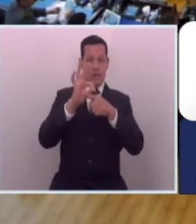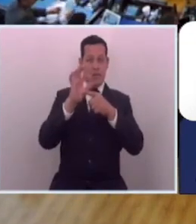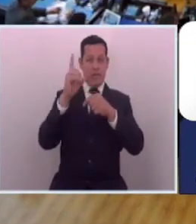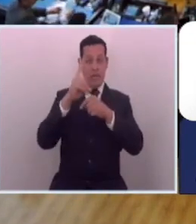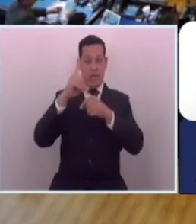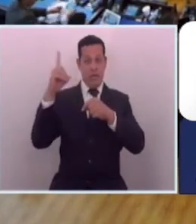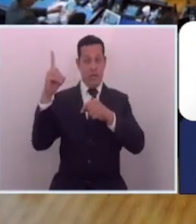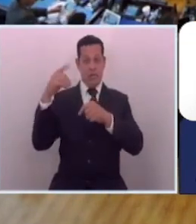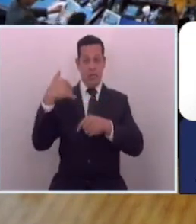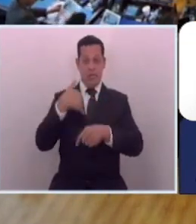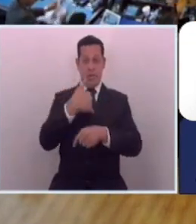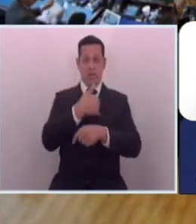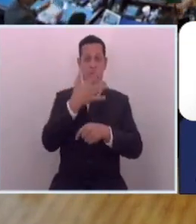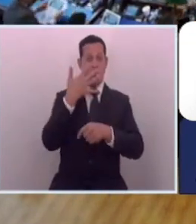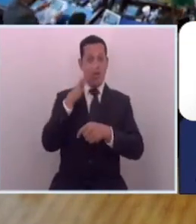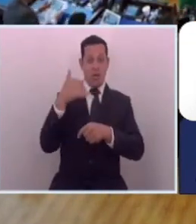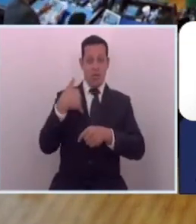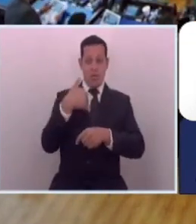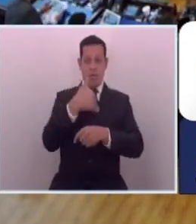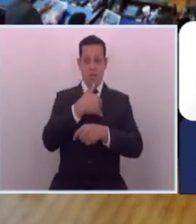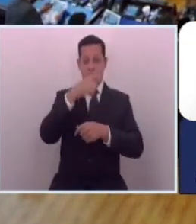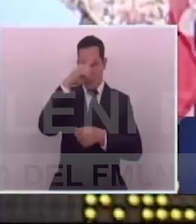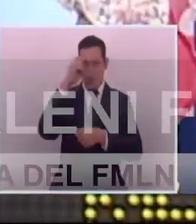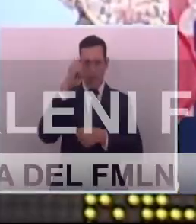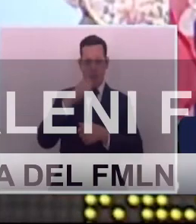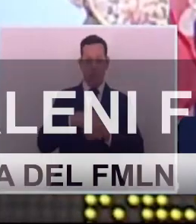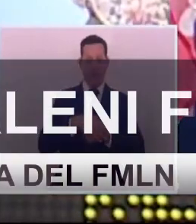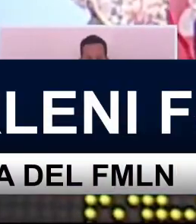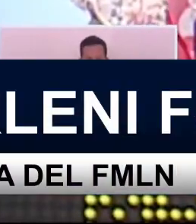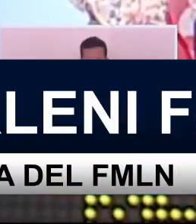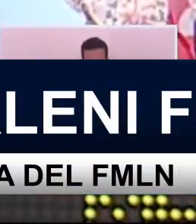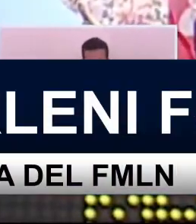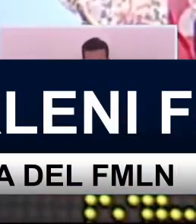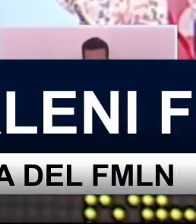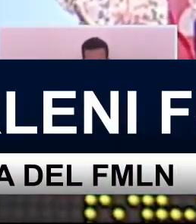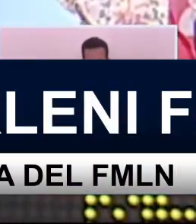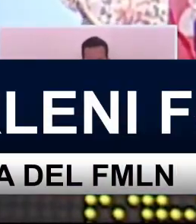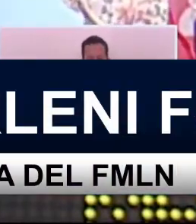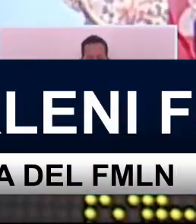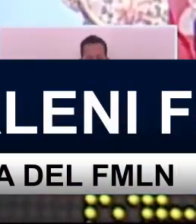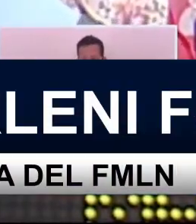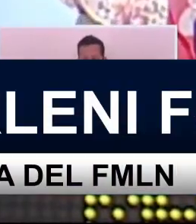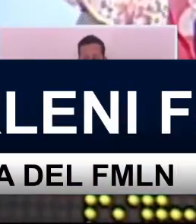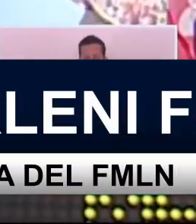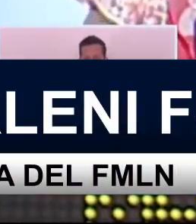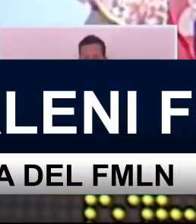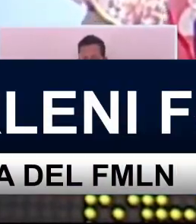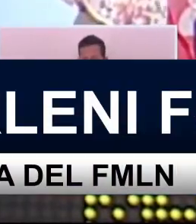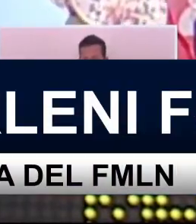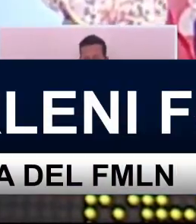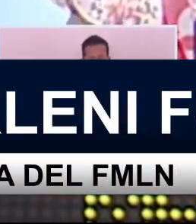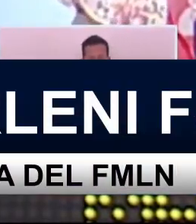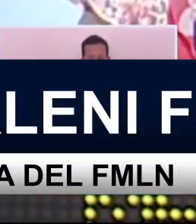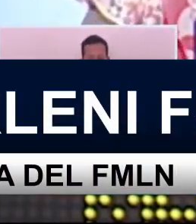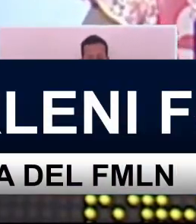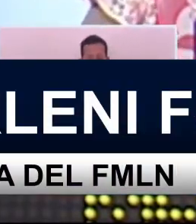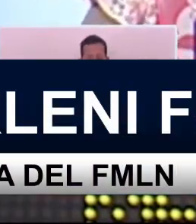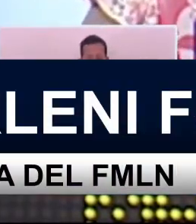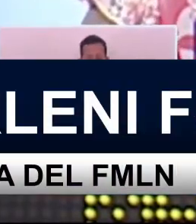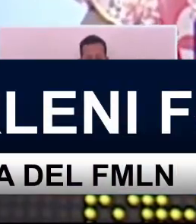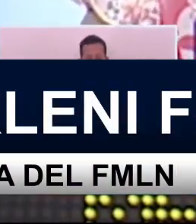de ministros, por ejemplo, el ministro de Trabajo. Pónganse de pie, háblenle a la gente. Lo mismo,